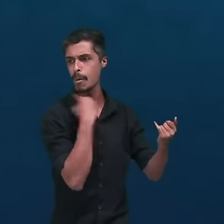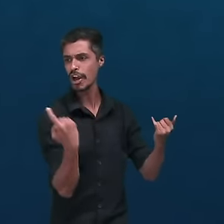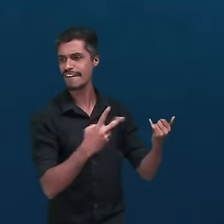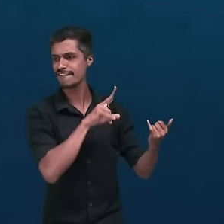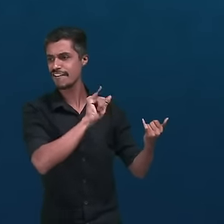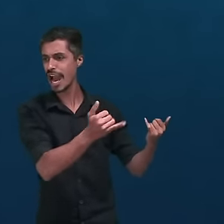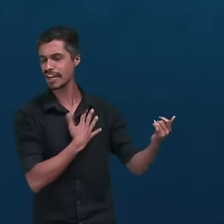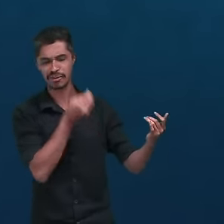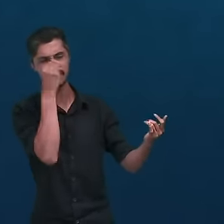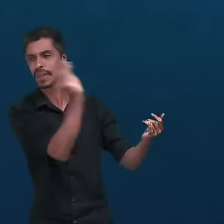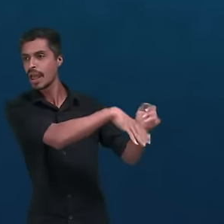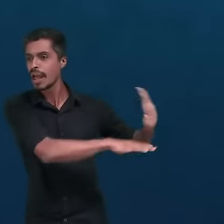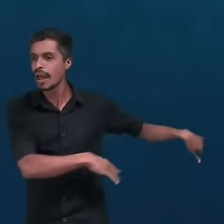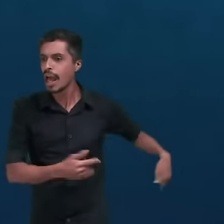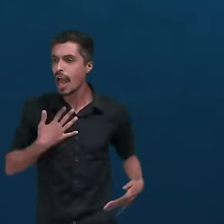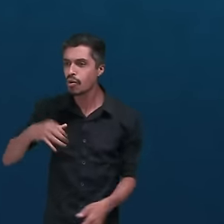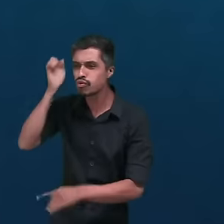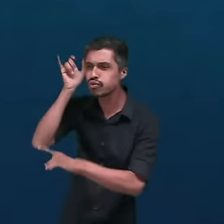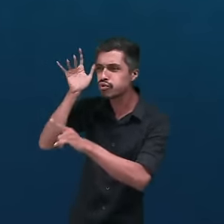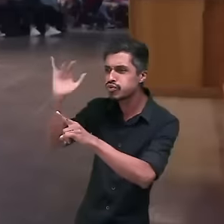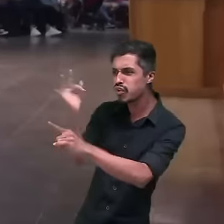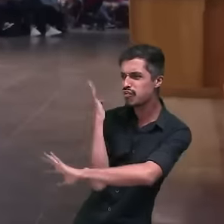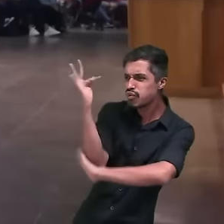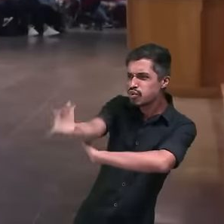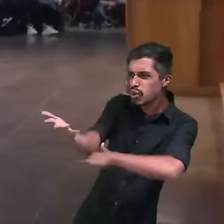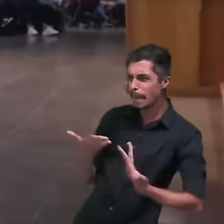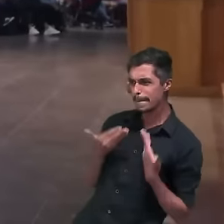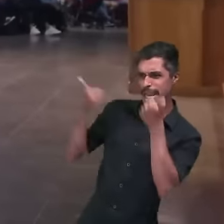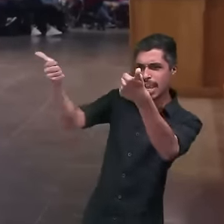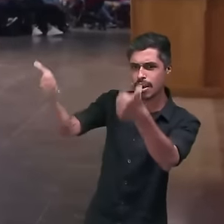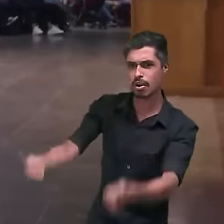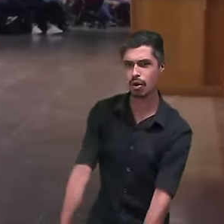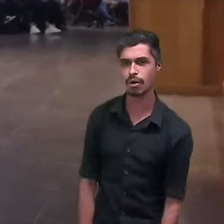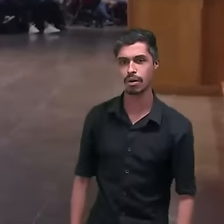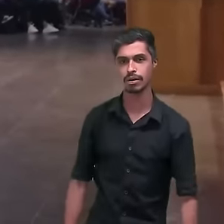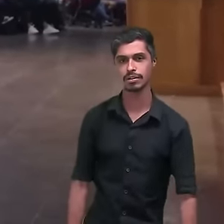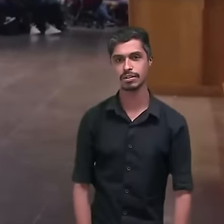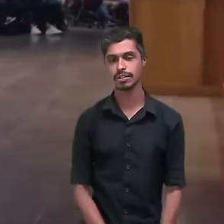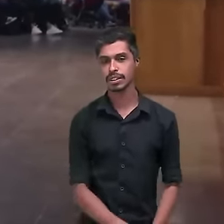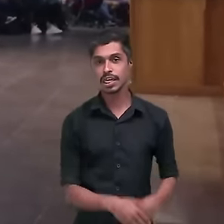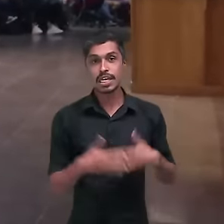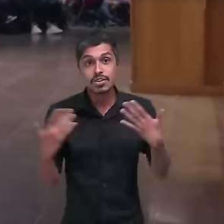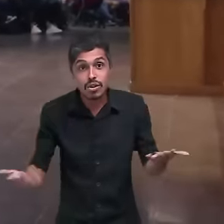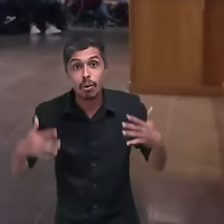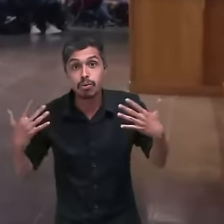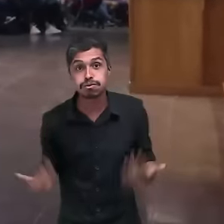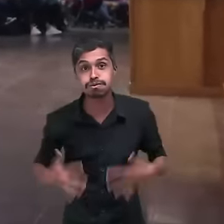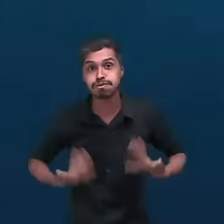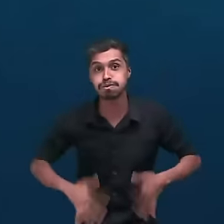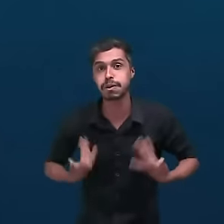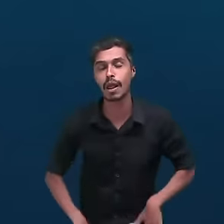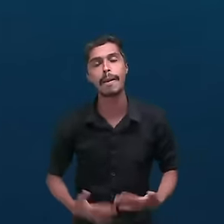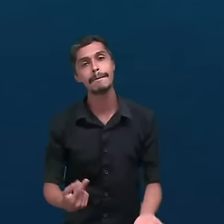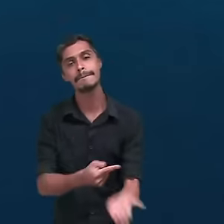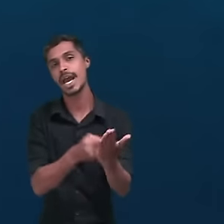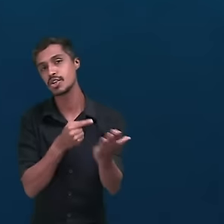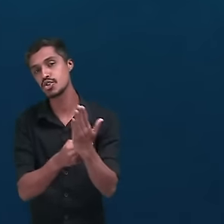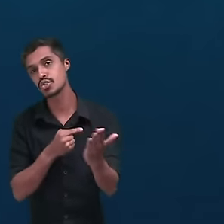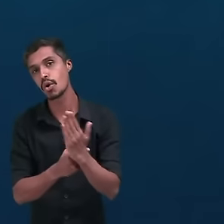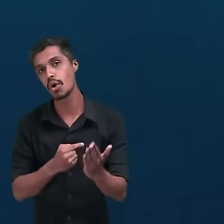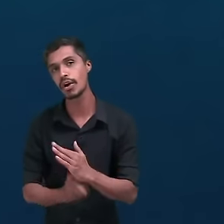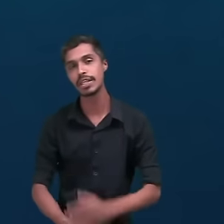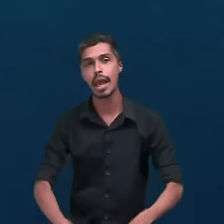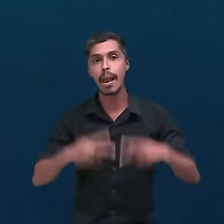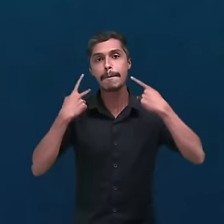aleluya, Dios me estaba mostrando el futuro. Por favor, me ayuda. profetiza